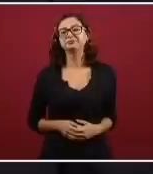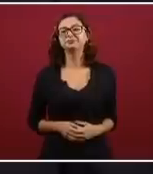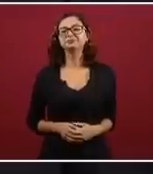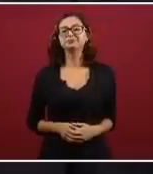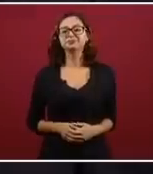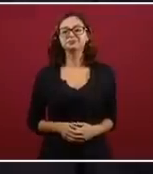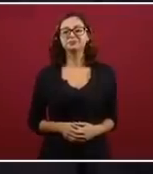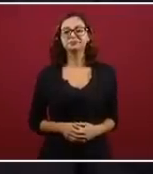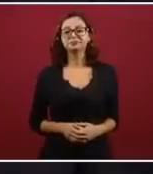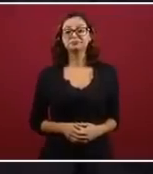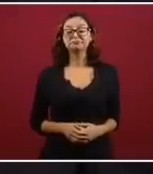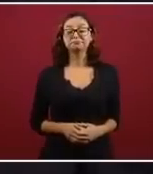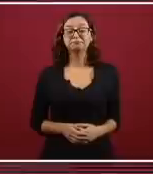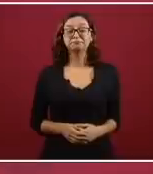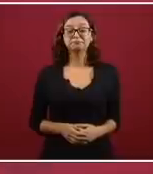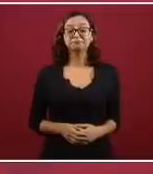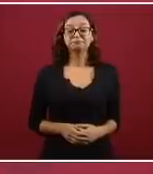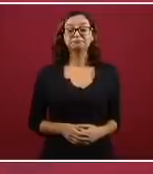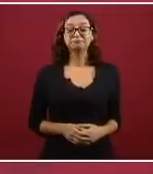Entonces,